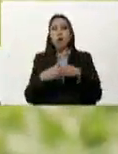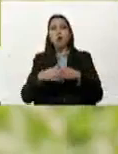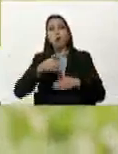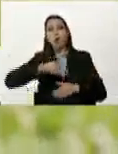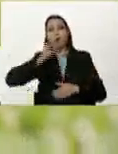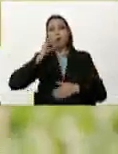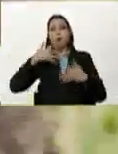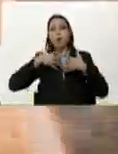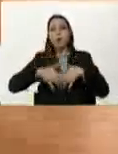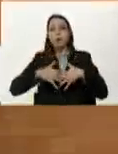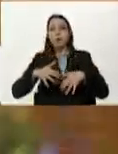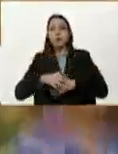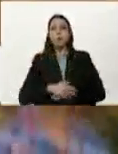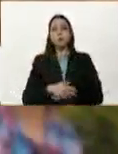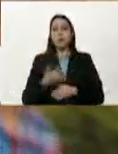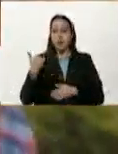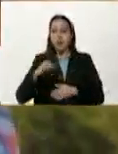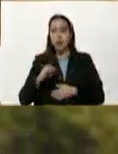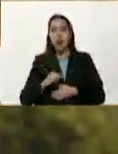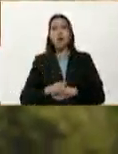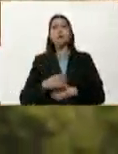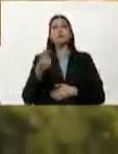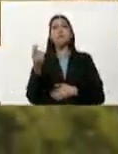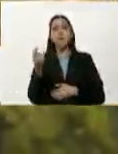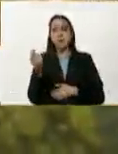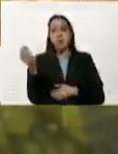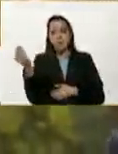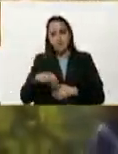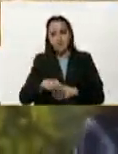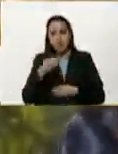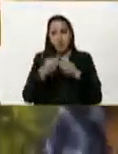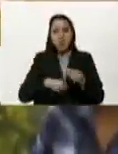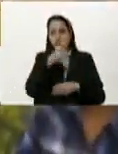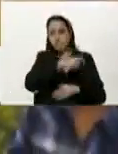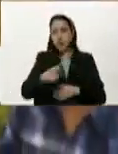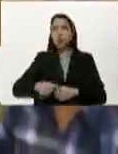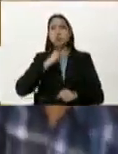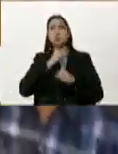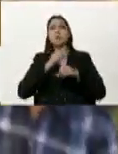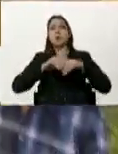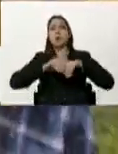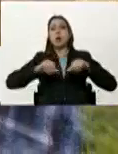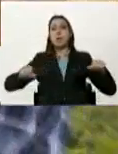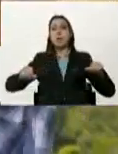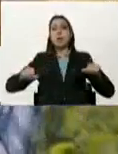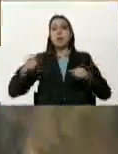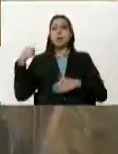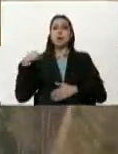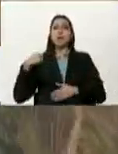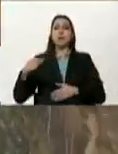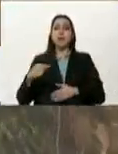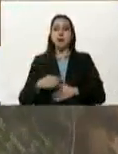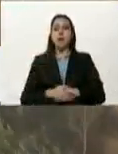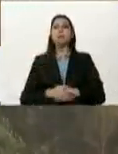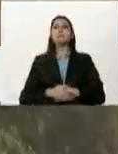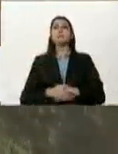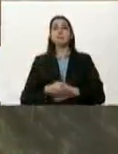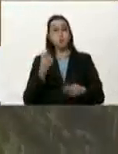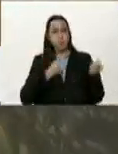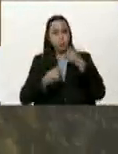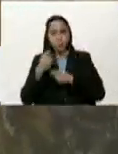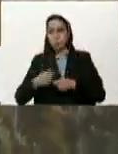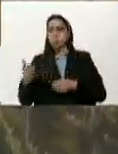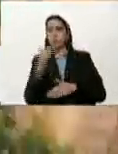que contemos con grandes millas que el productor tenga bastante rentabilidad